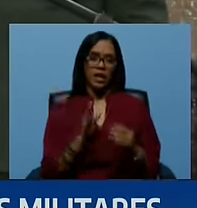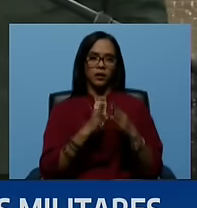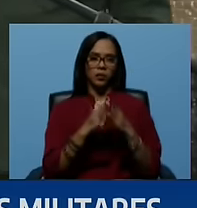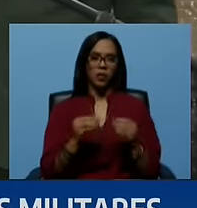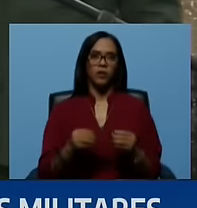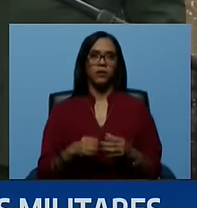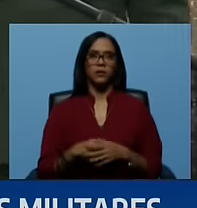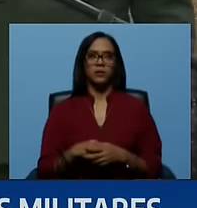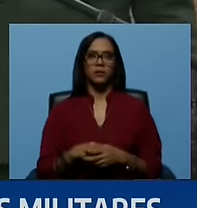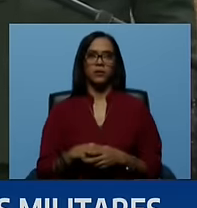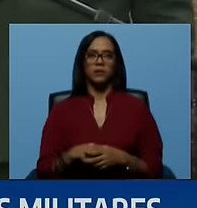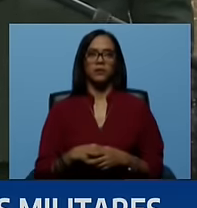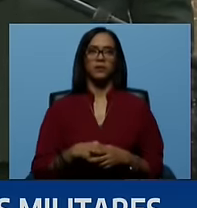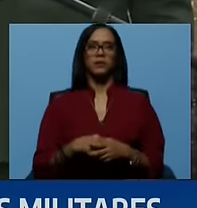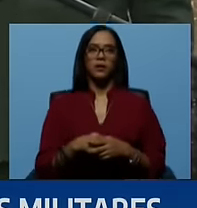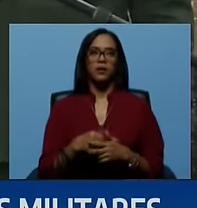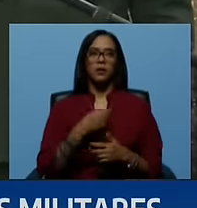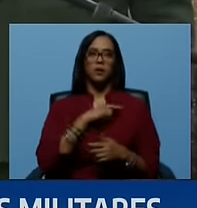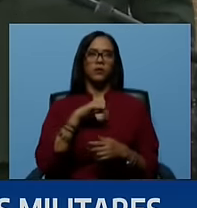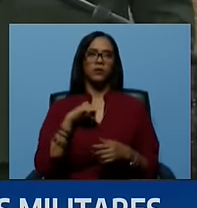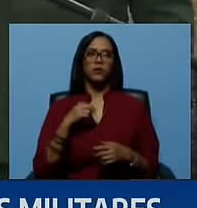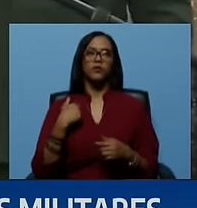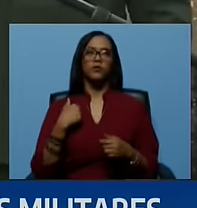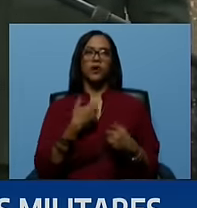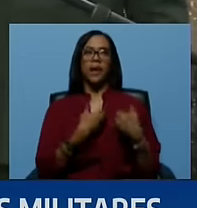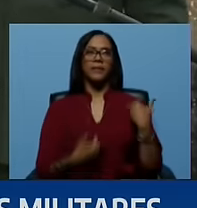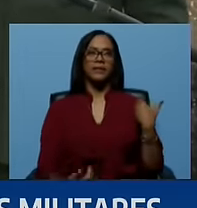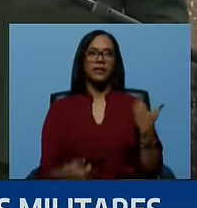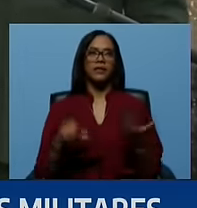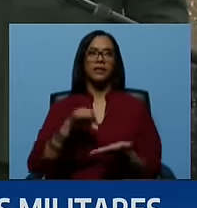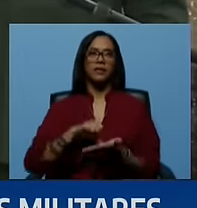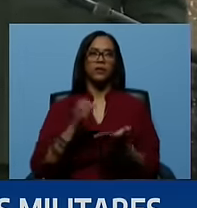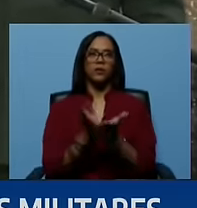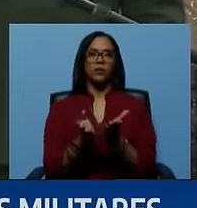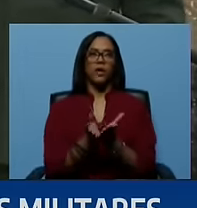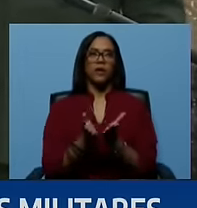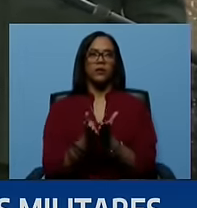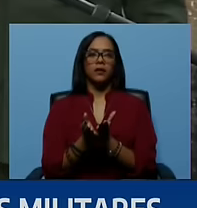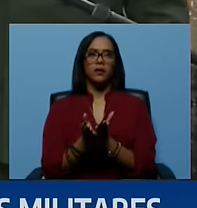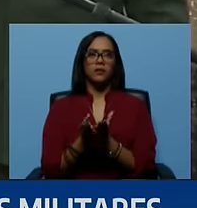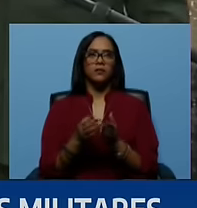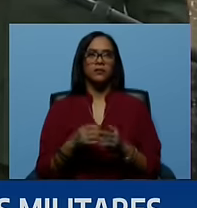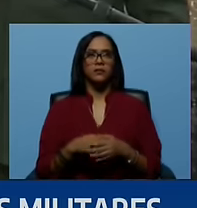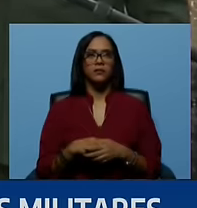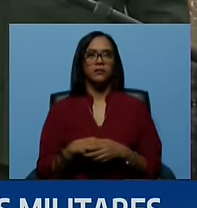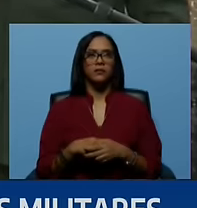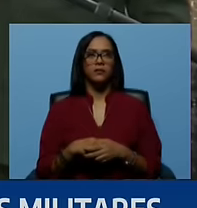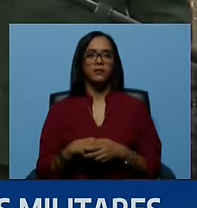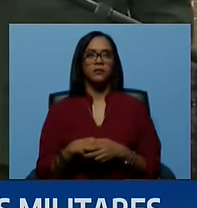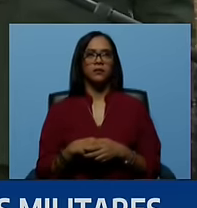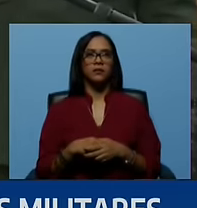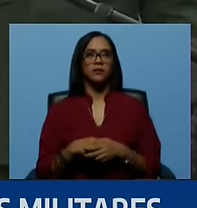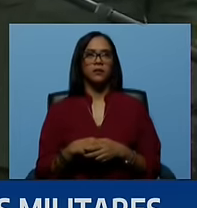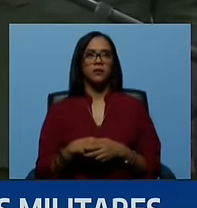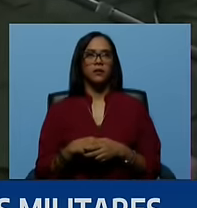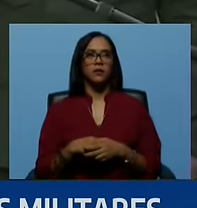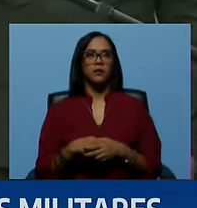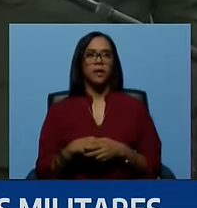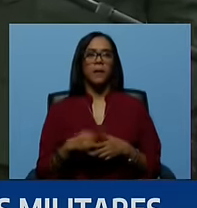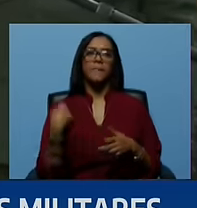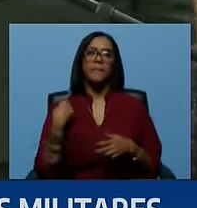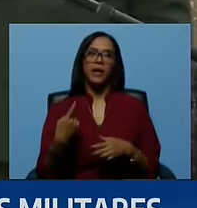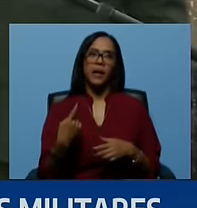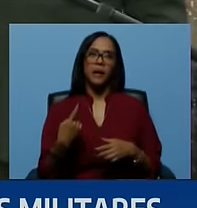venían y nosotros yo era presidente del centro de estudiantes y primero